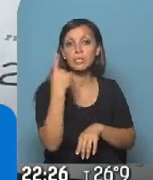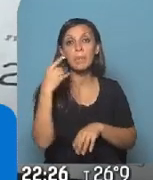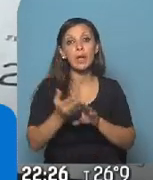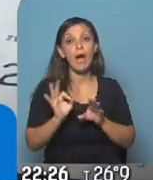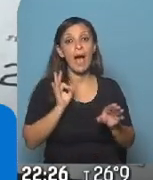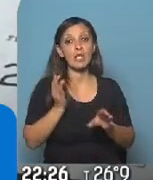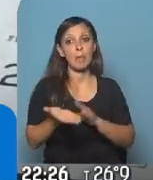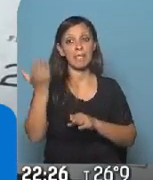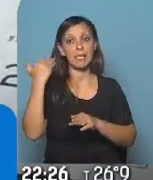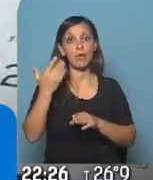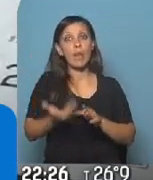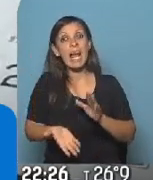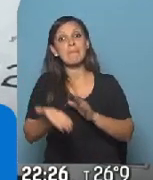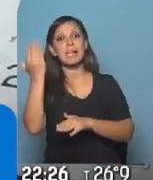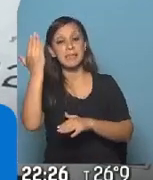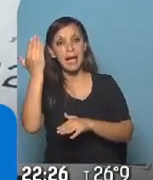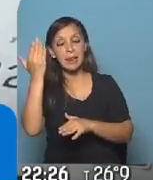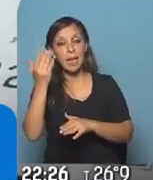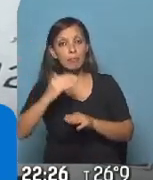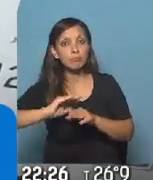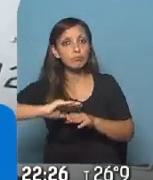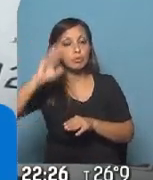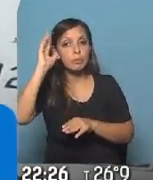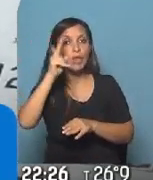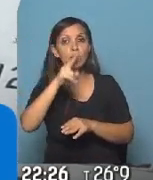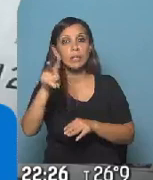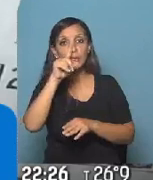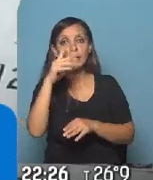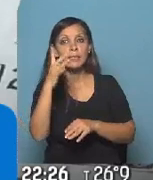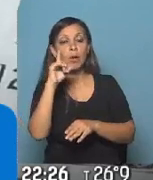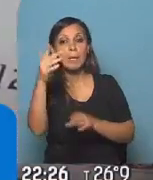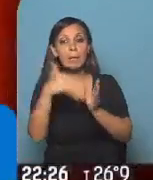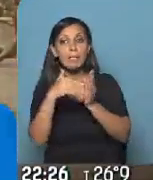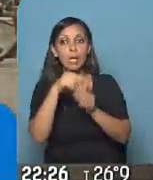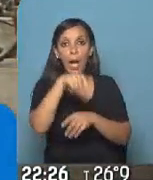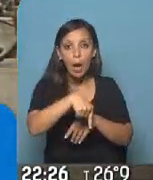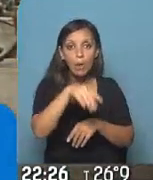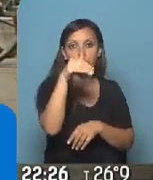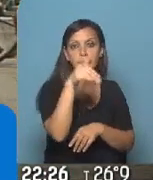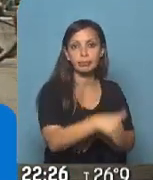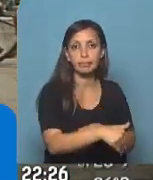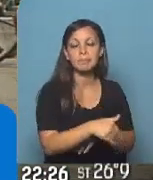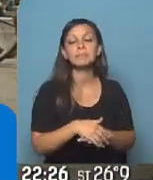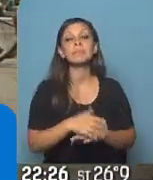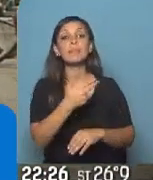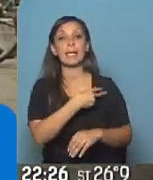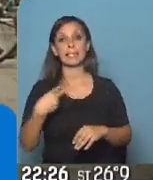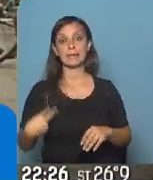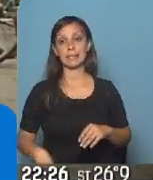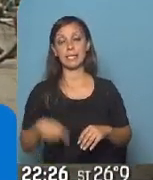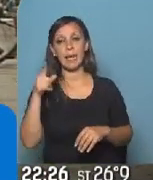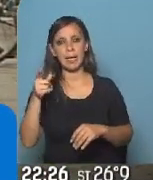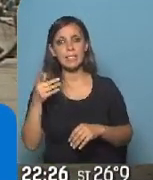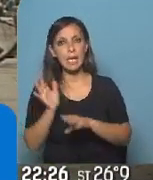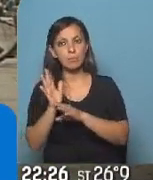del mundo, superando los 275 mil millones. China, que sustenta su alta tasa de